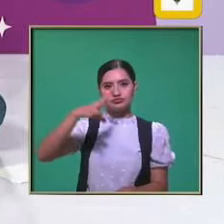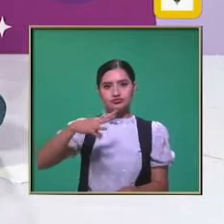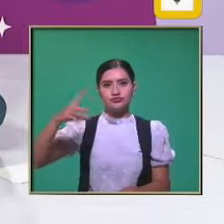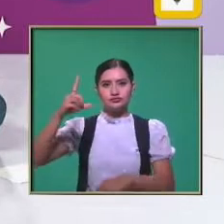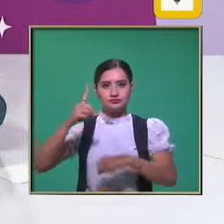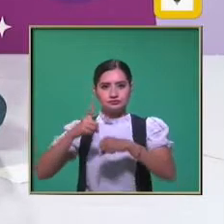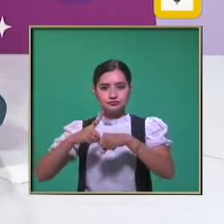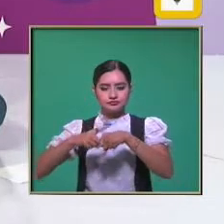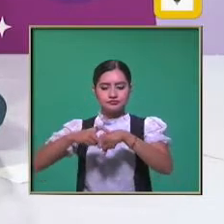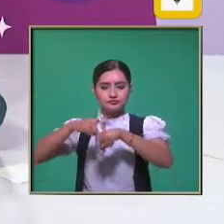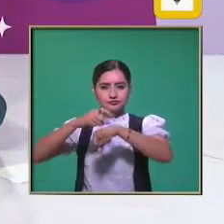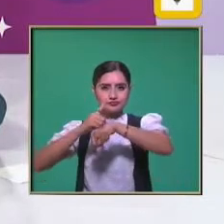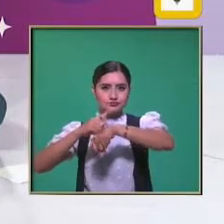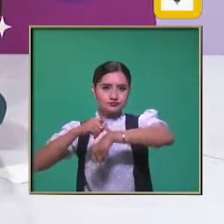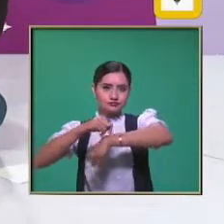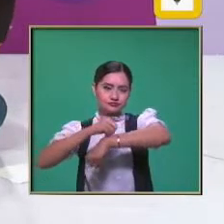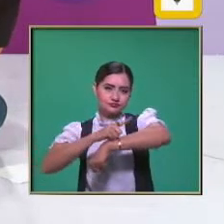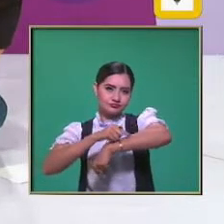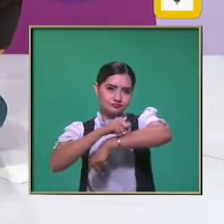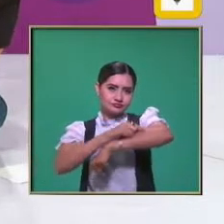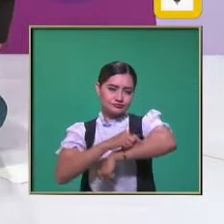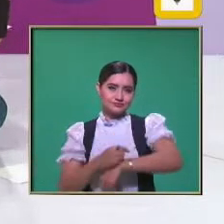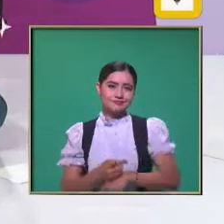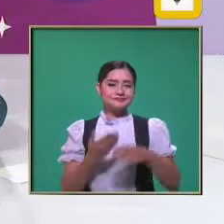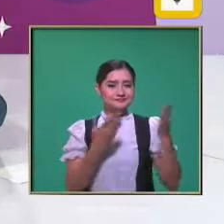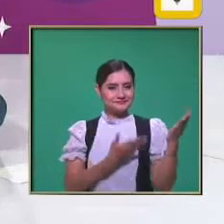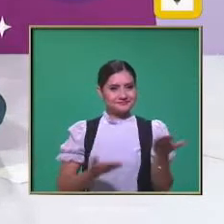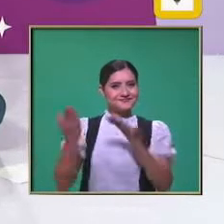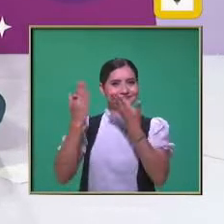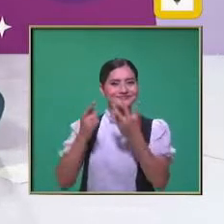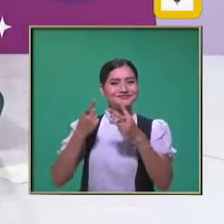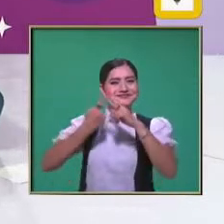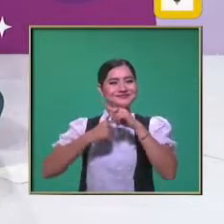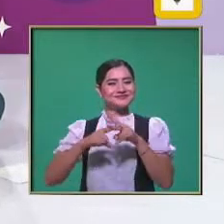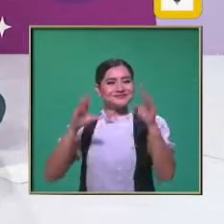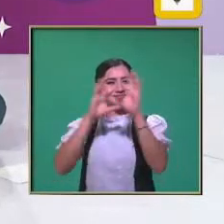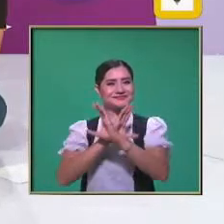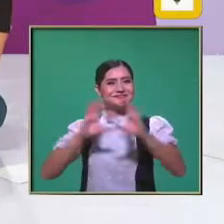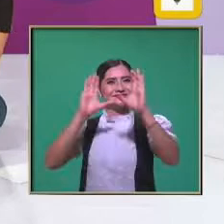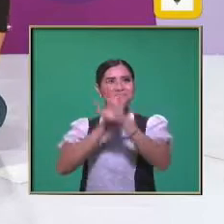¿de acuerdo? Sí, vamos a cantarla. Vamos con ella. Aquí va...